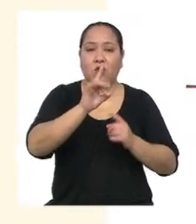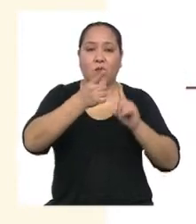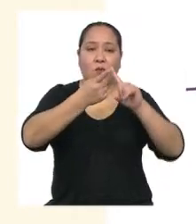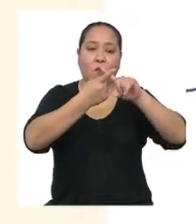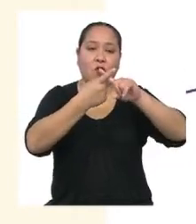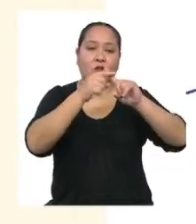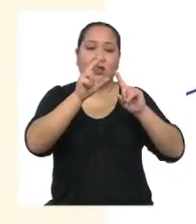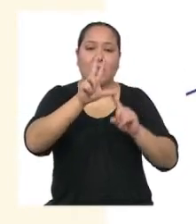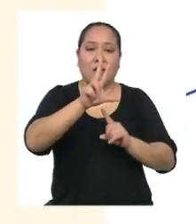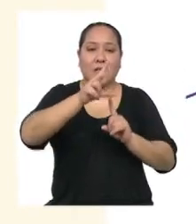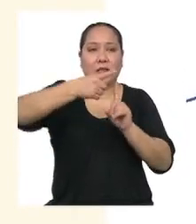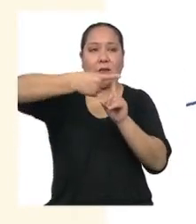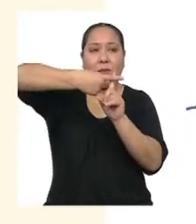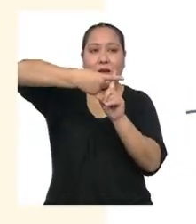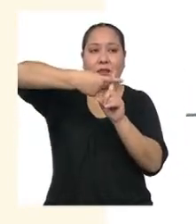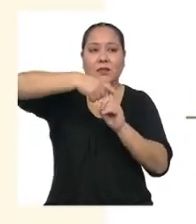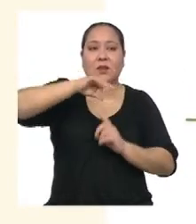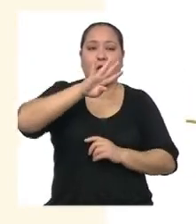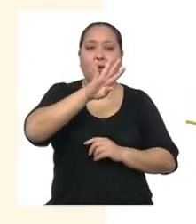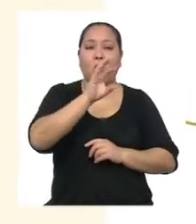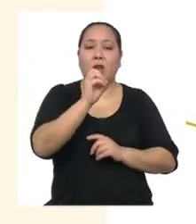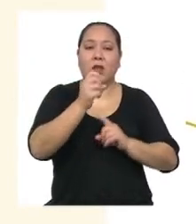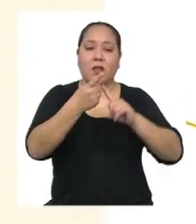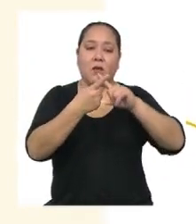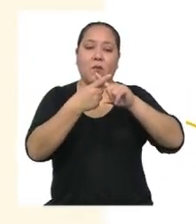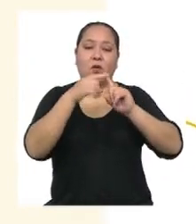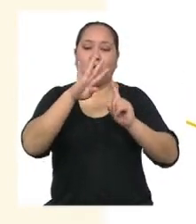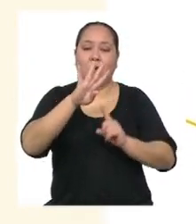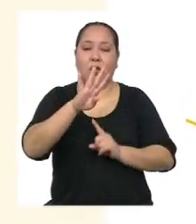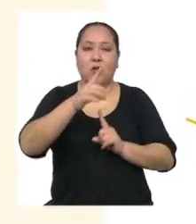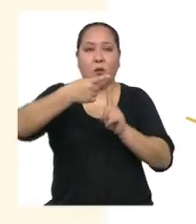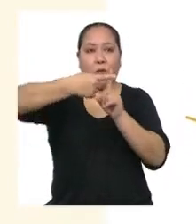38 por 3 más 40